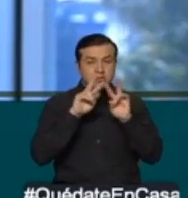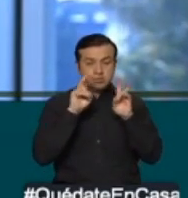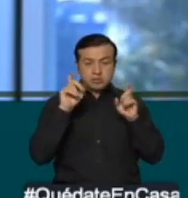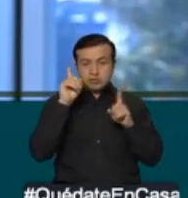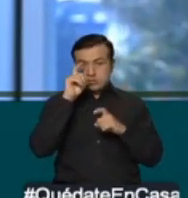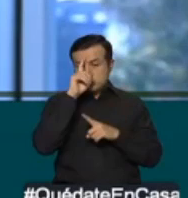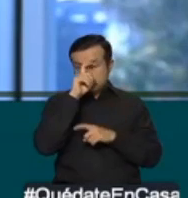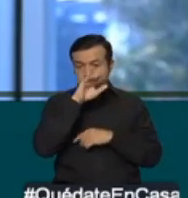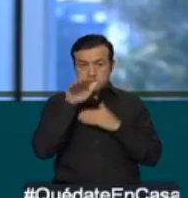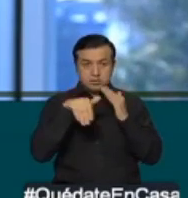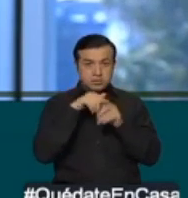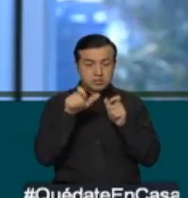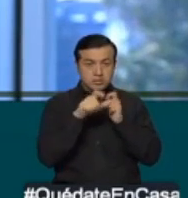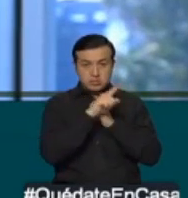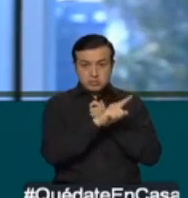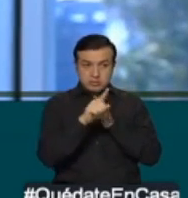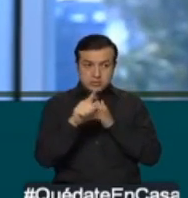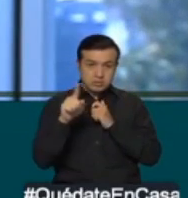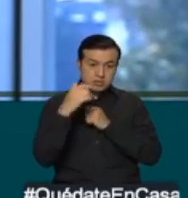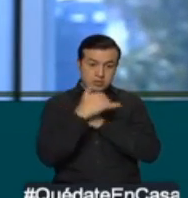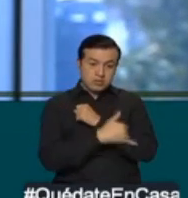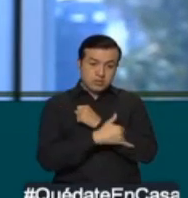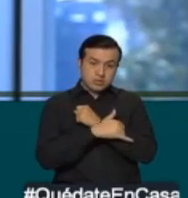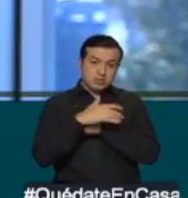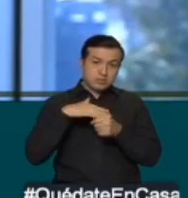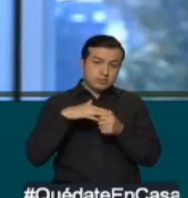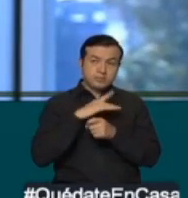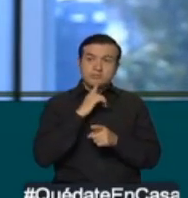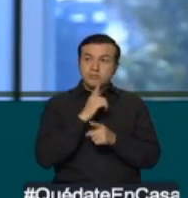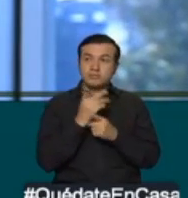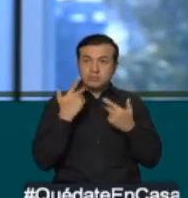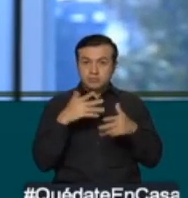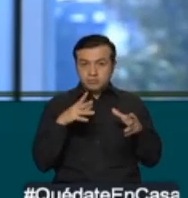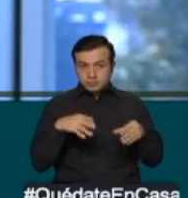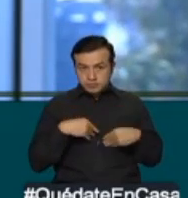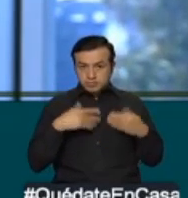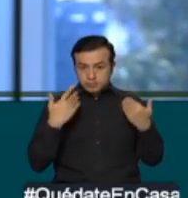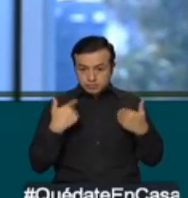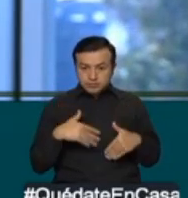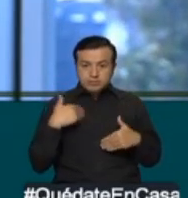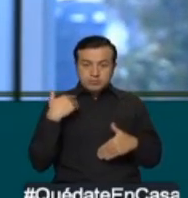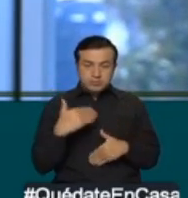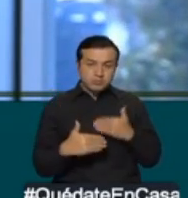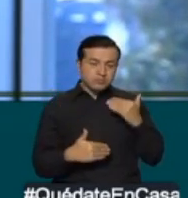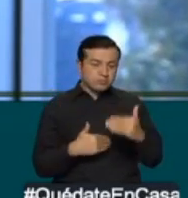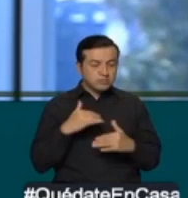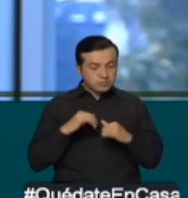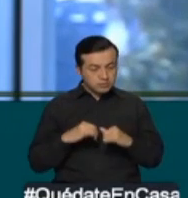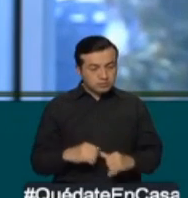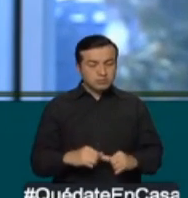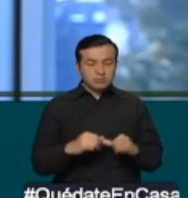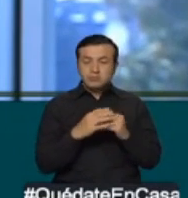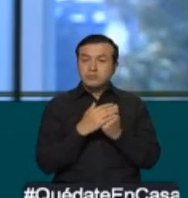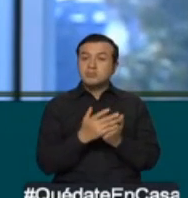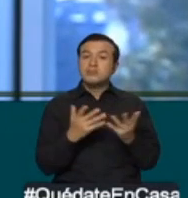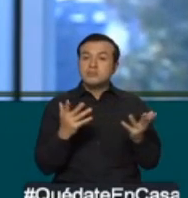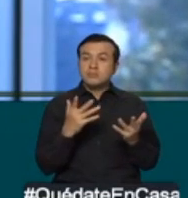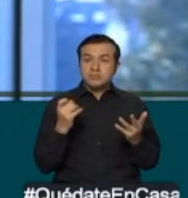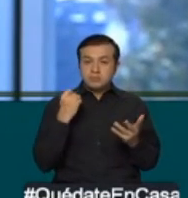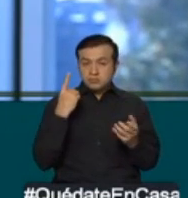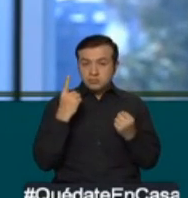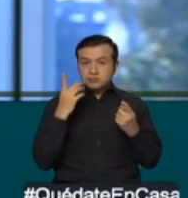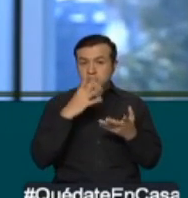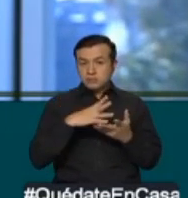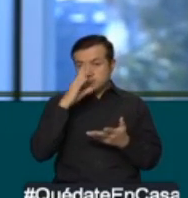complejo para todos y cada uno de los países hemos ido asumiendo medidas en el camino y eso nos dejará sin